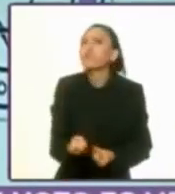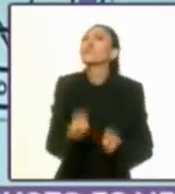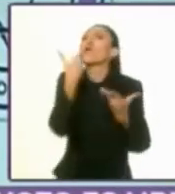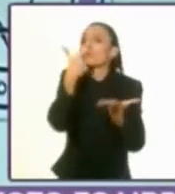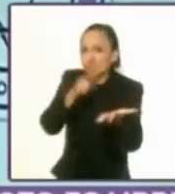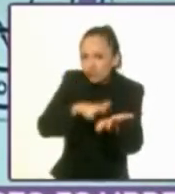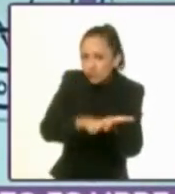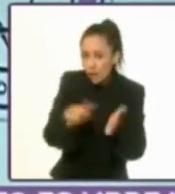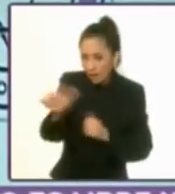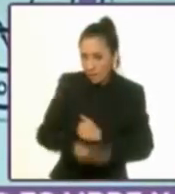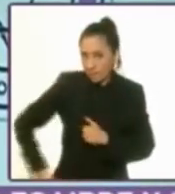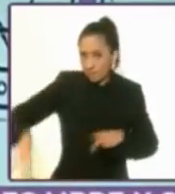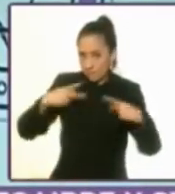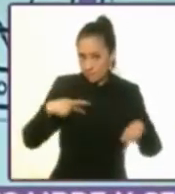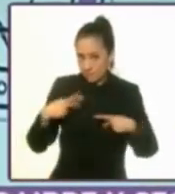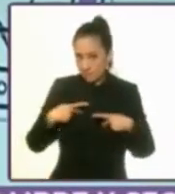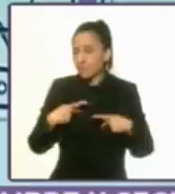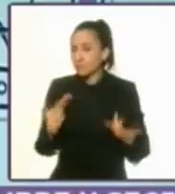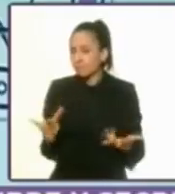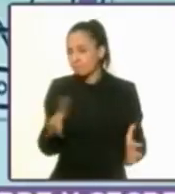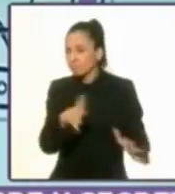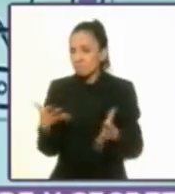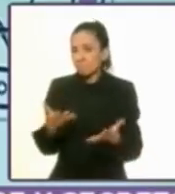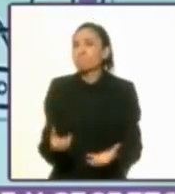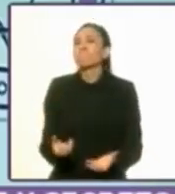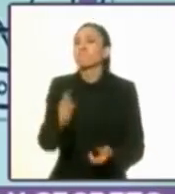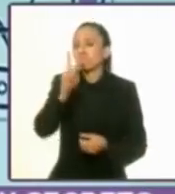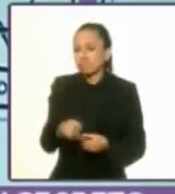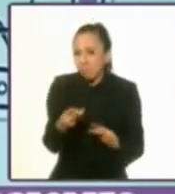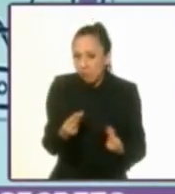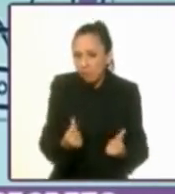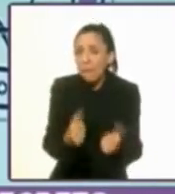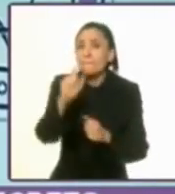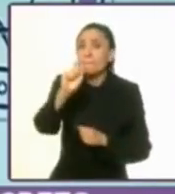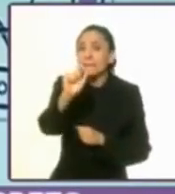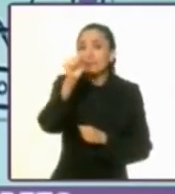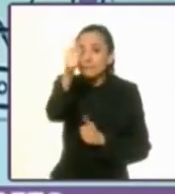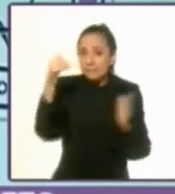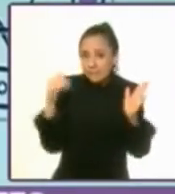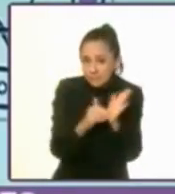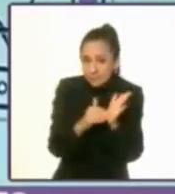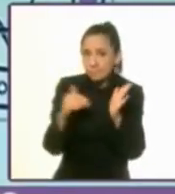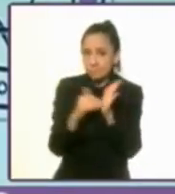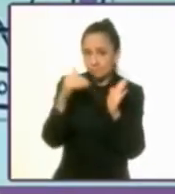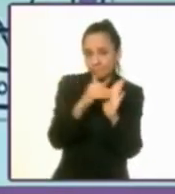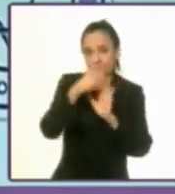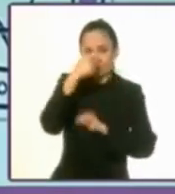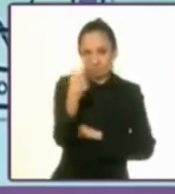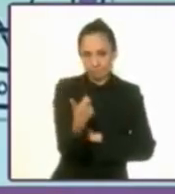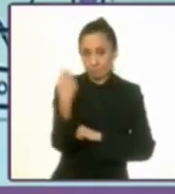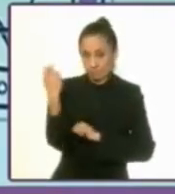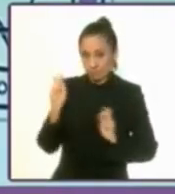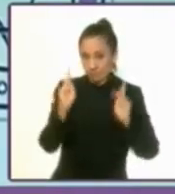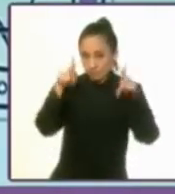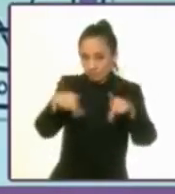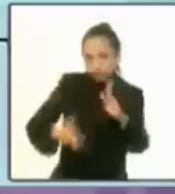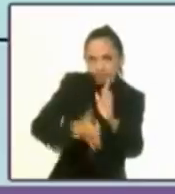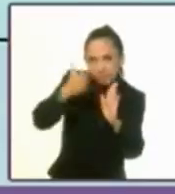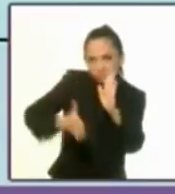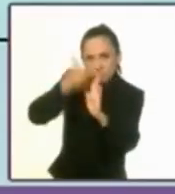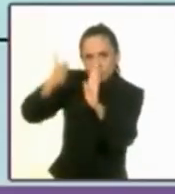este este puente costó 26 mil millones de pesos este puente se construyó